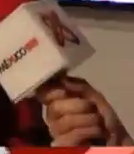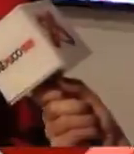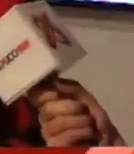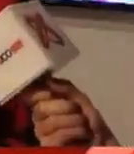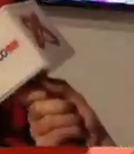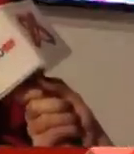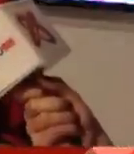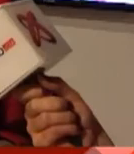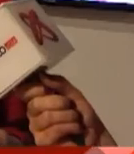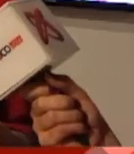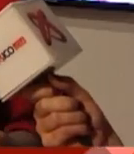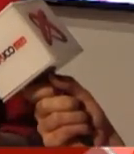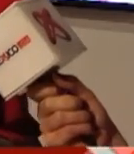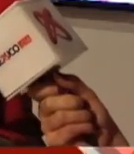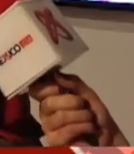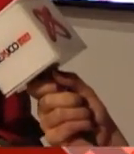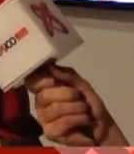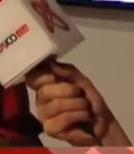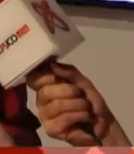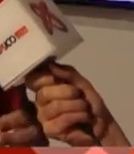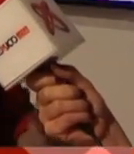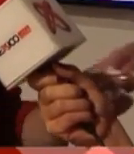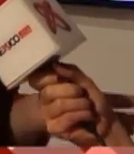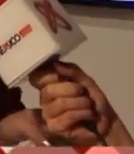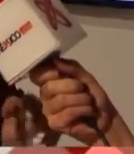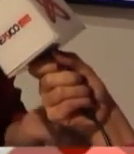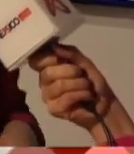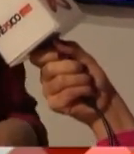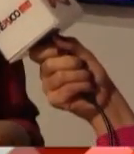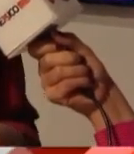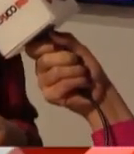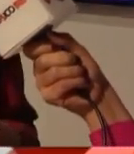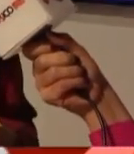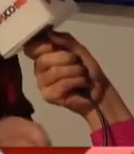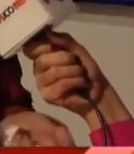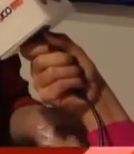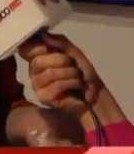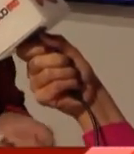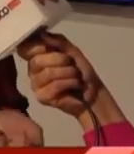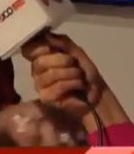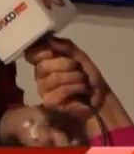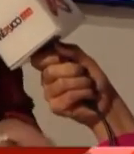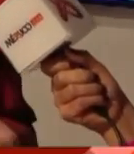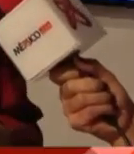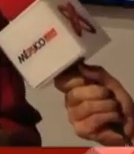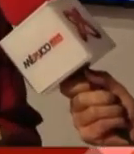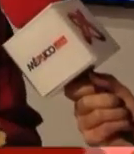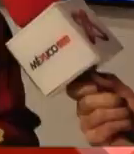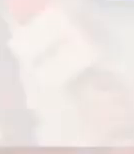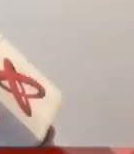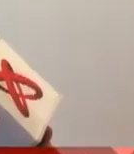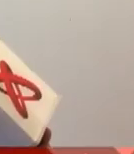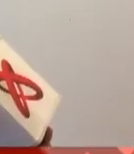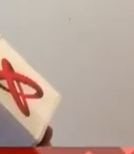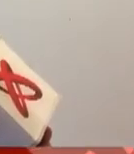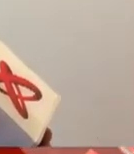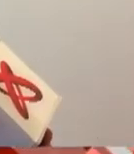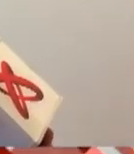Esto definitivamente es muy diferente y yo siempre estoy interesada en aprender sobre nuevos y diferentes tipos de comida.